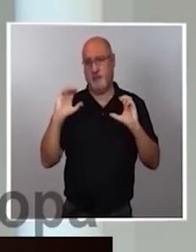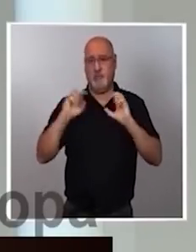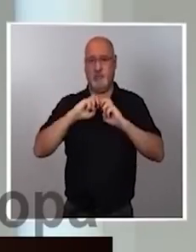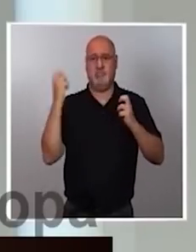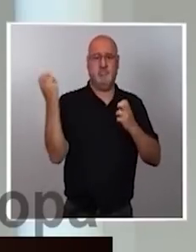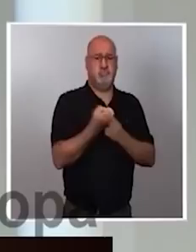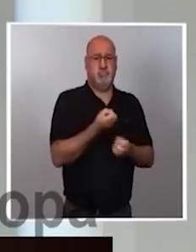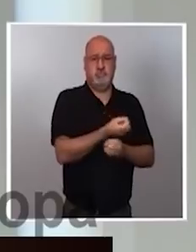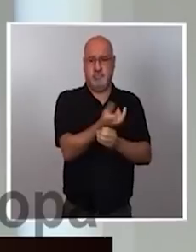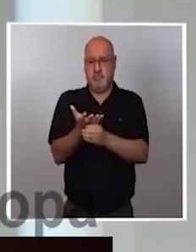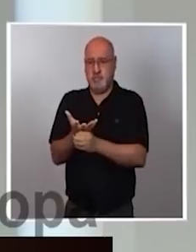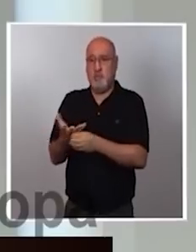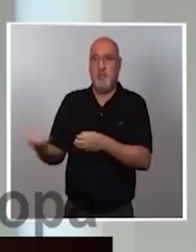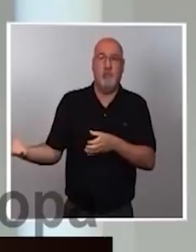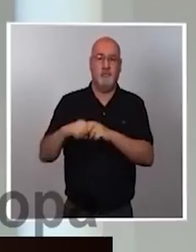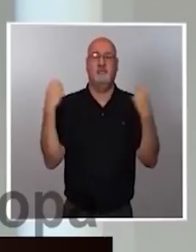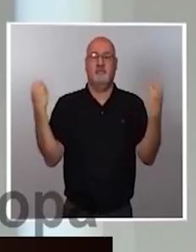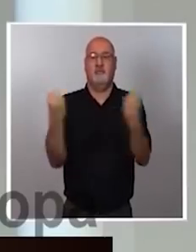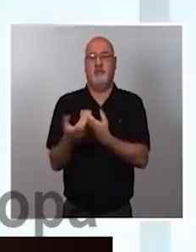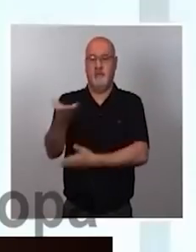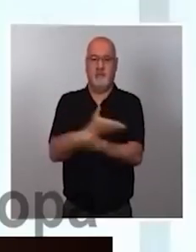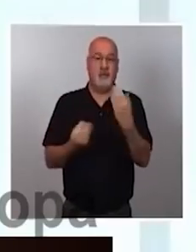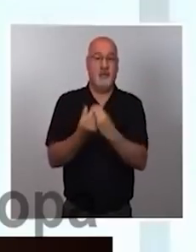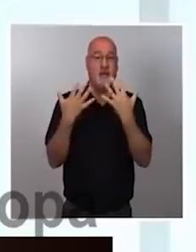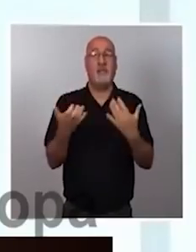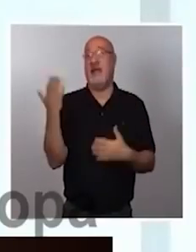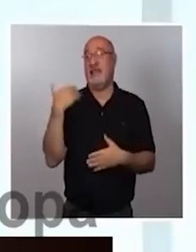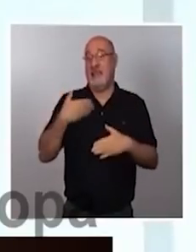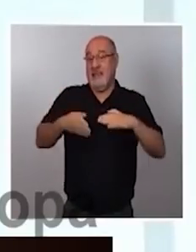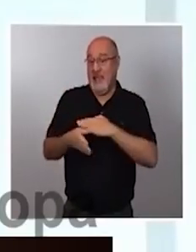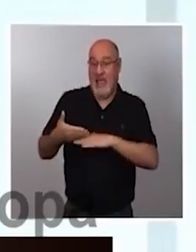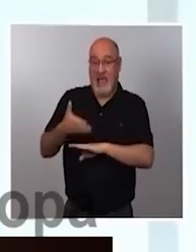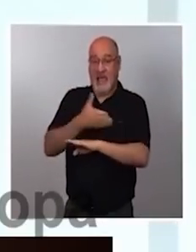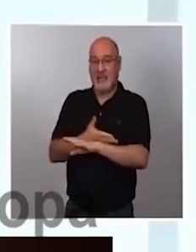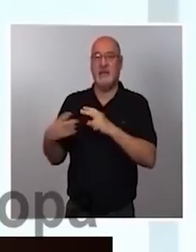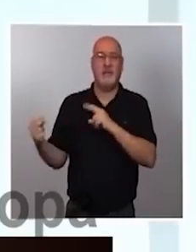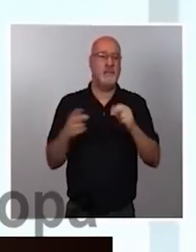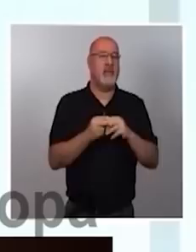la Unión Europea con los problemas que todos conocemos al respecto y